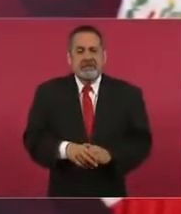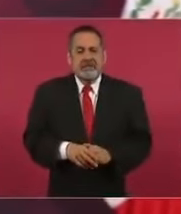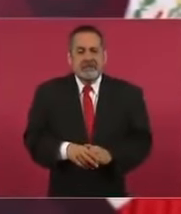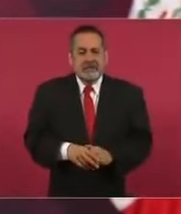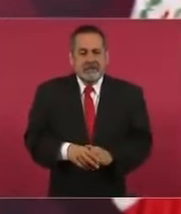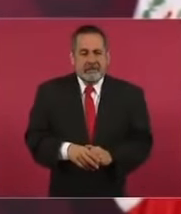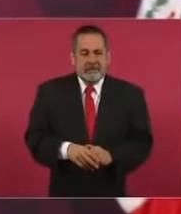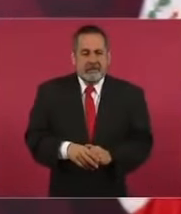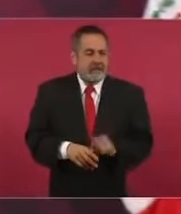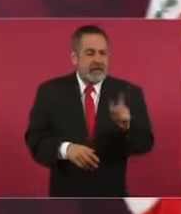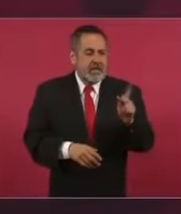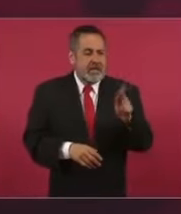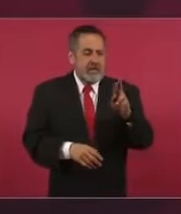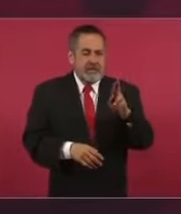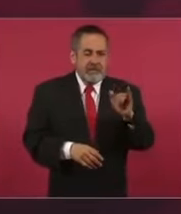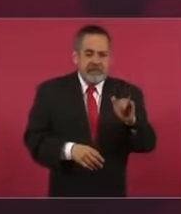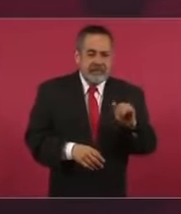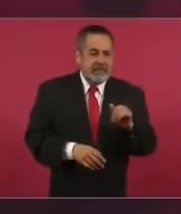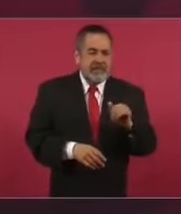el PRI y el PAN